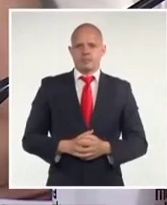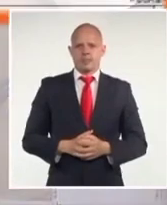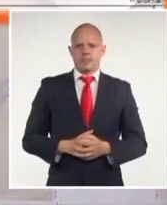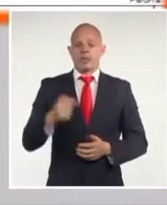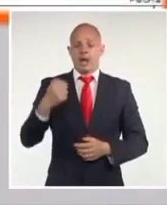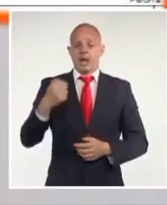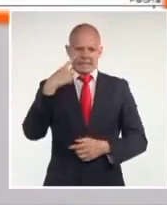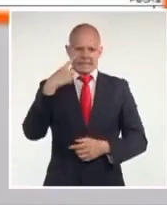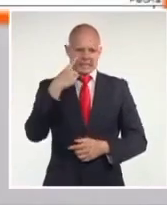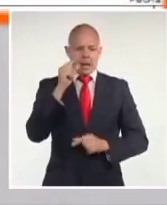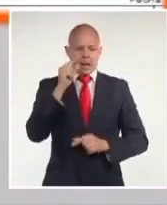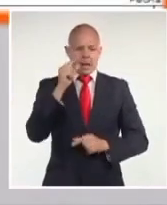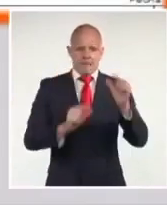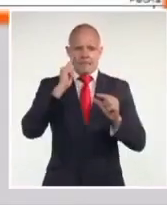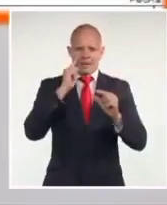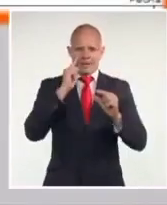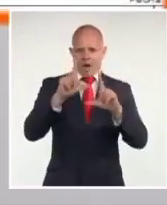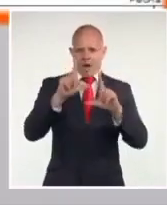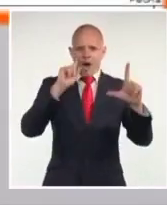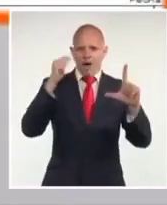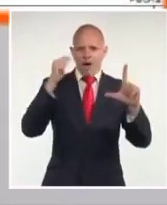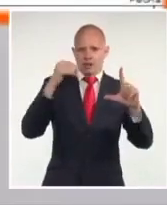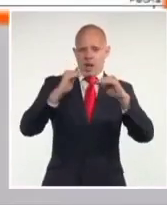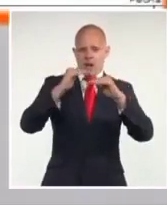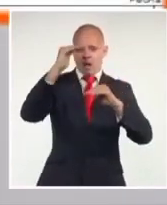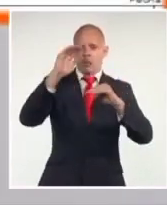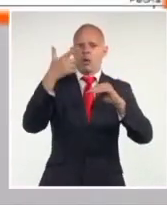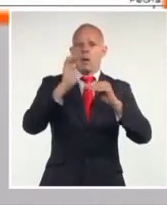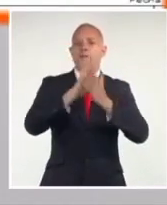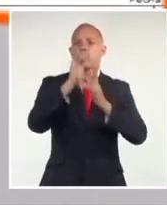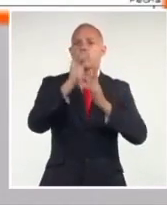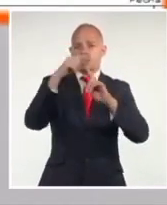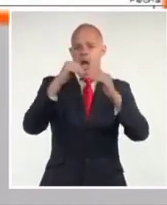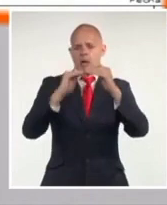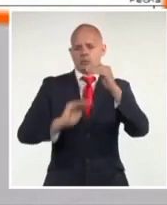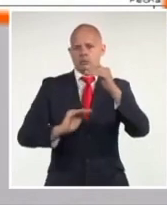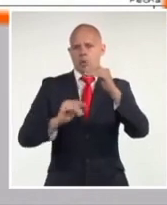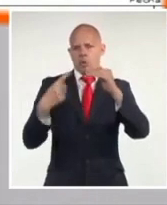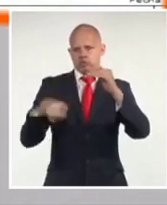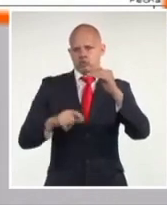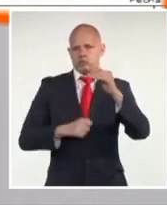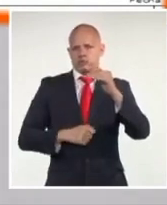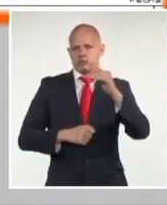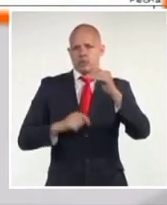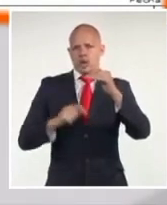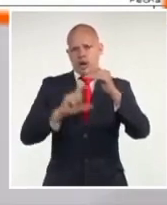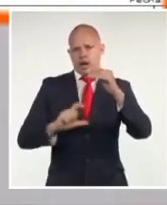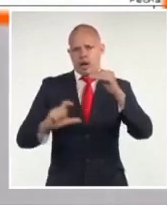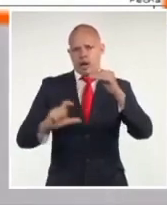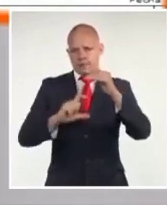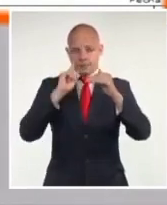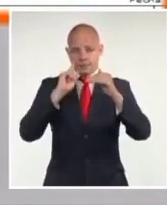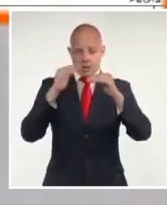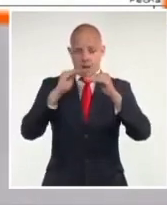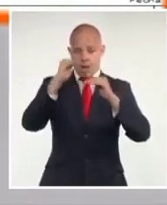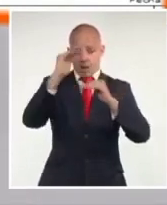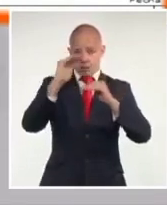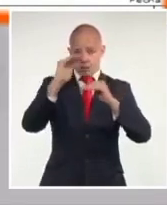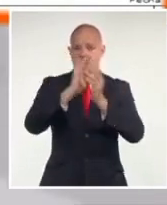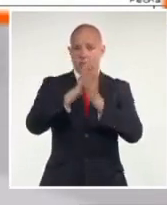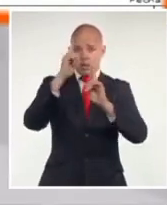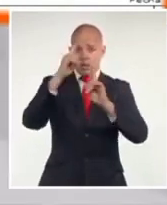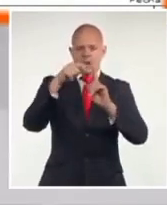casos. Ahí arriba está Matanzas. Por ejemplo, entre marzo a mayo,